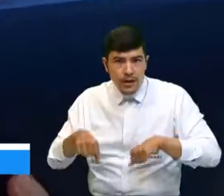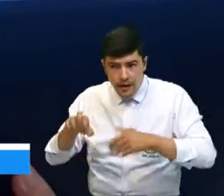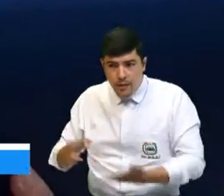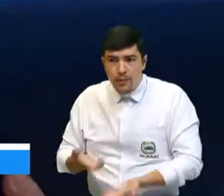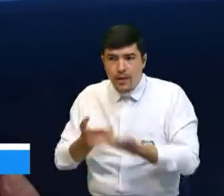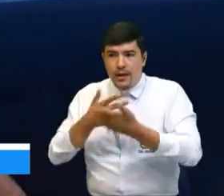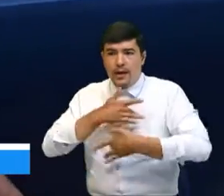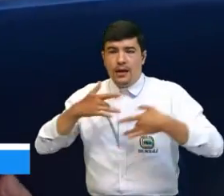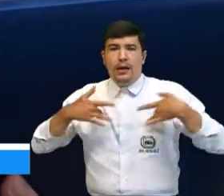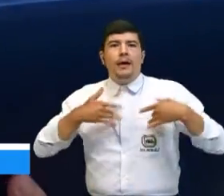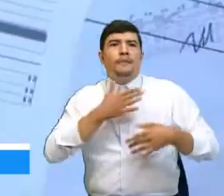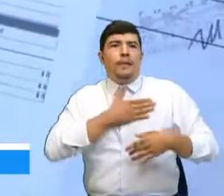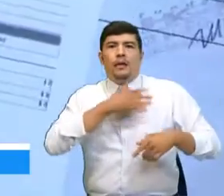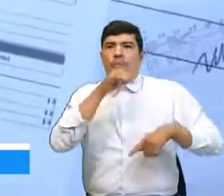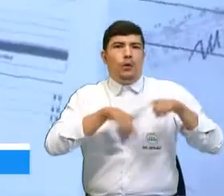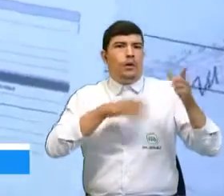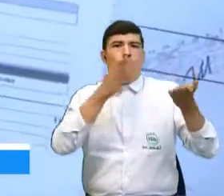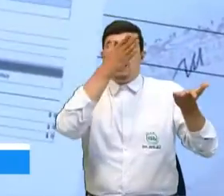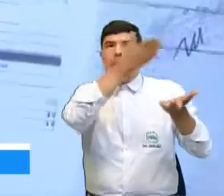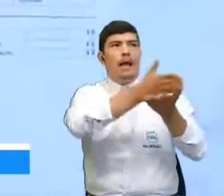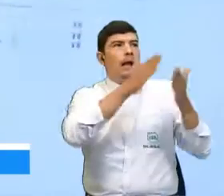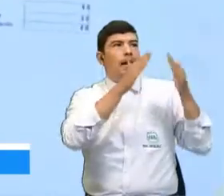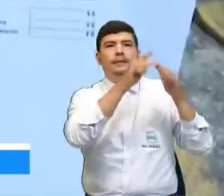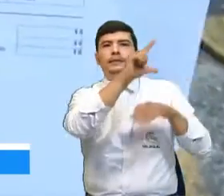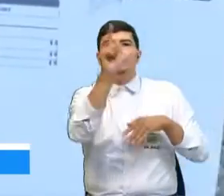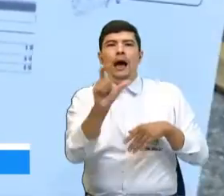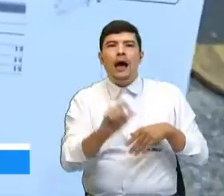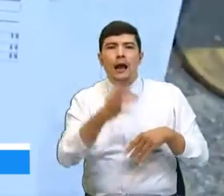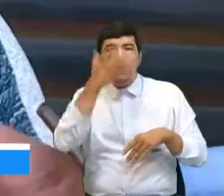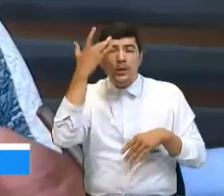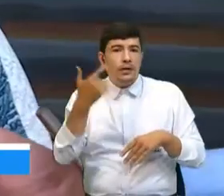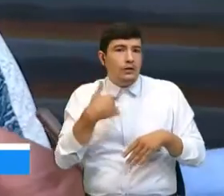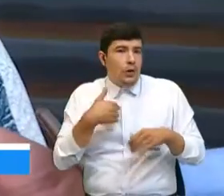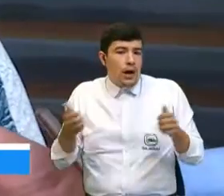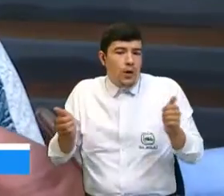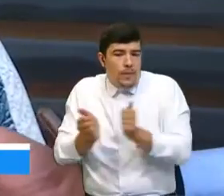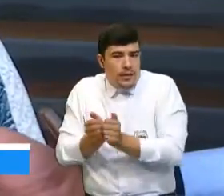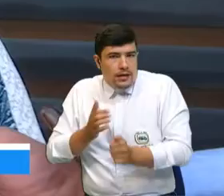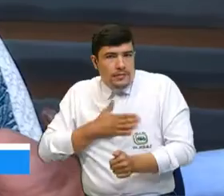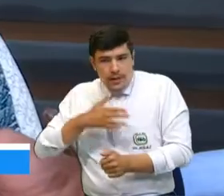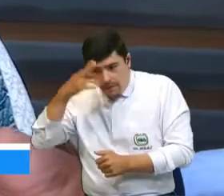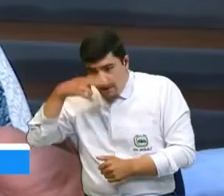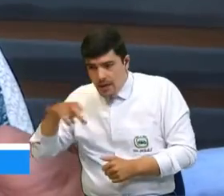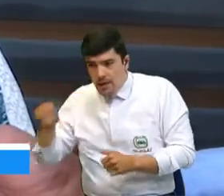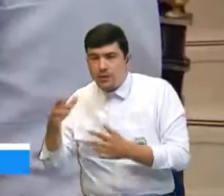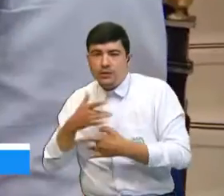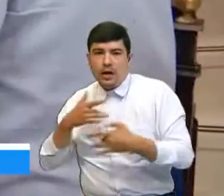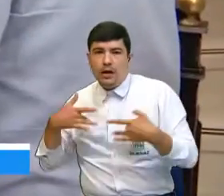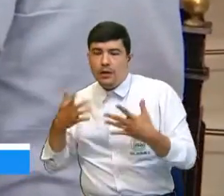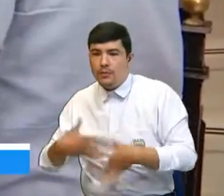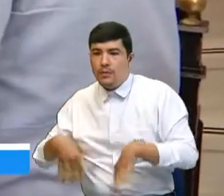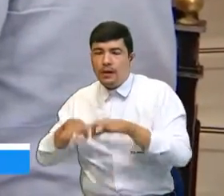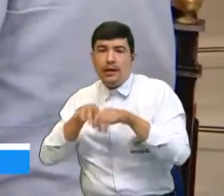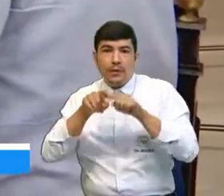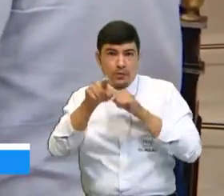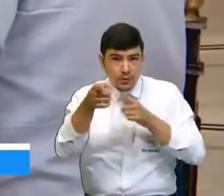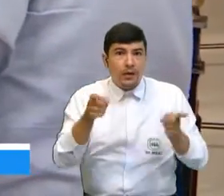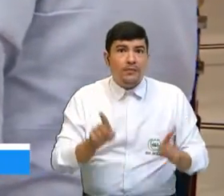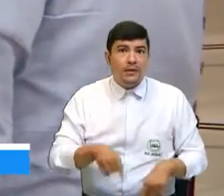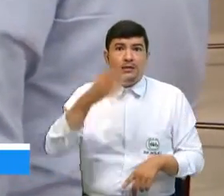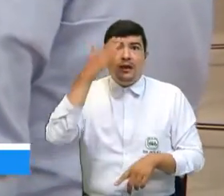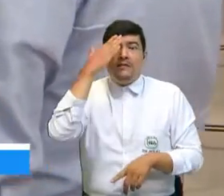mi hogar, quedo allá por estar con mi hijo, en la salud de mi hijo, eso es lo importante, pero tú sabes que el implante es el hogar. En la